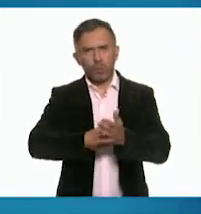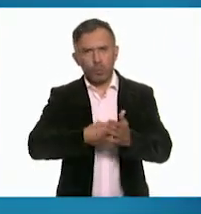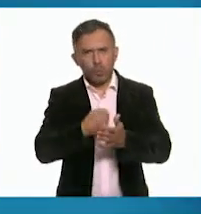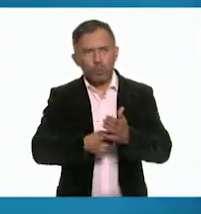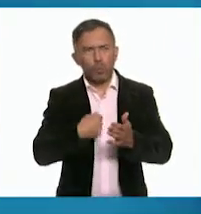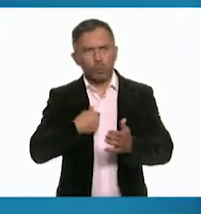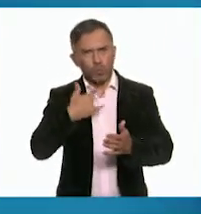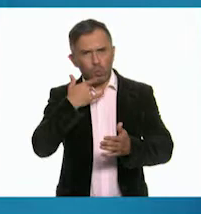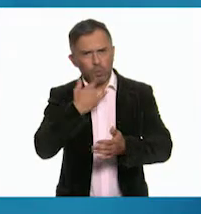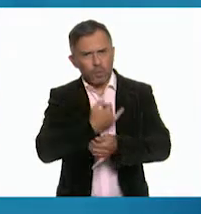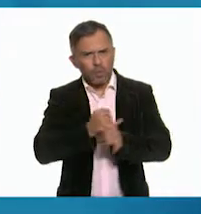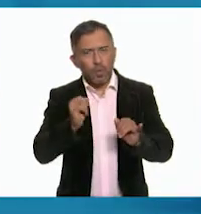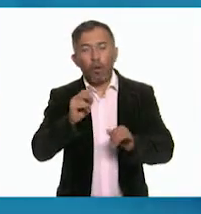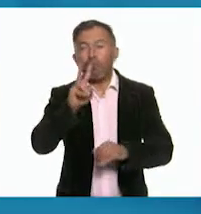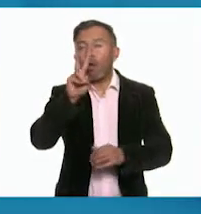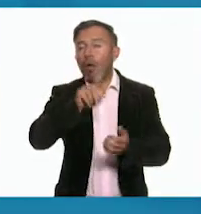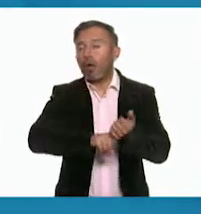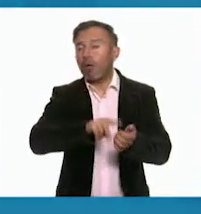años.